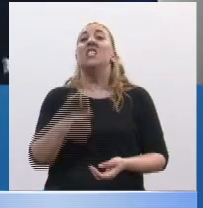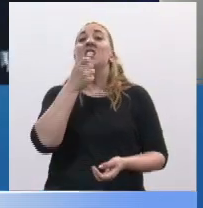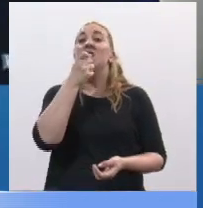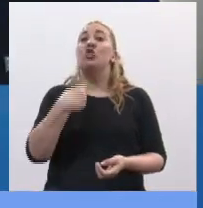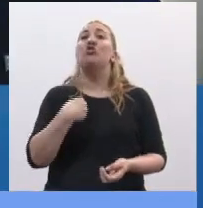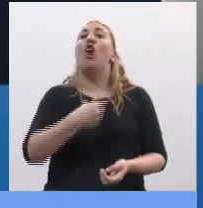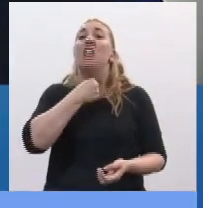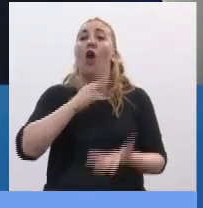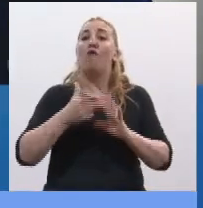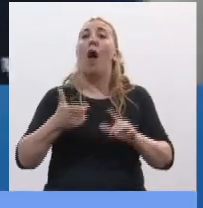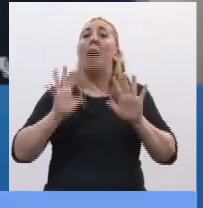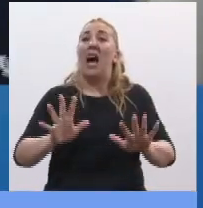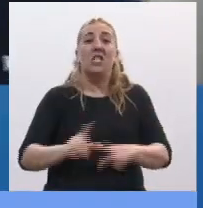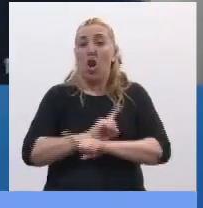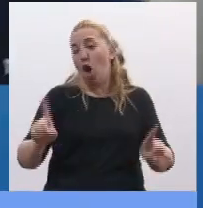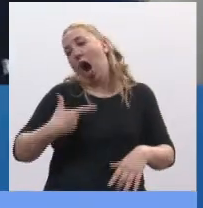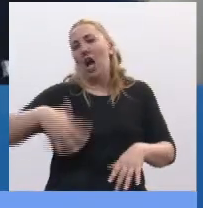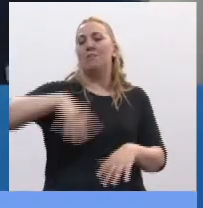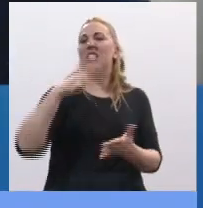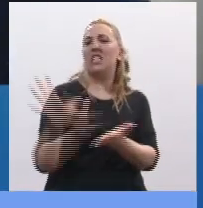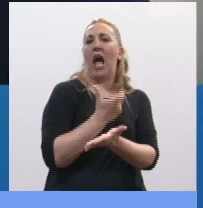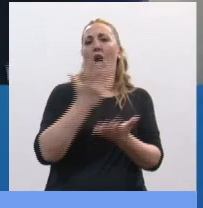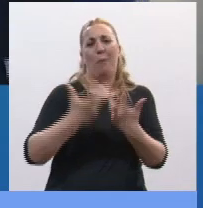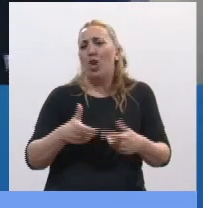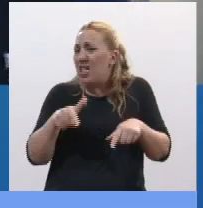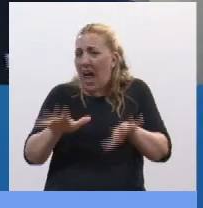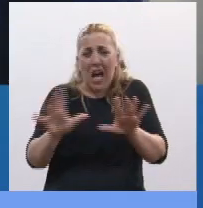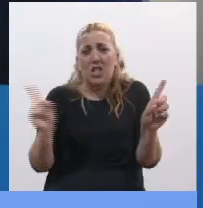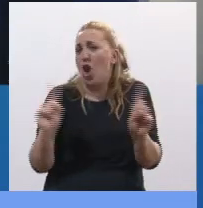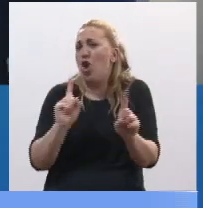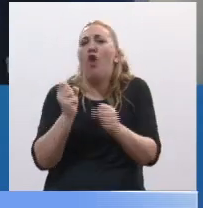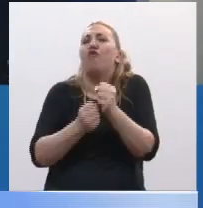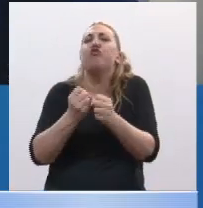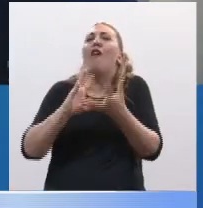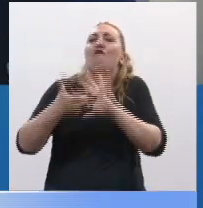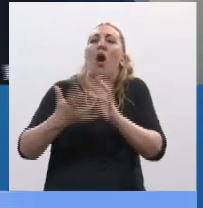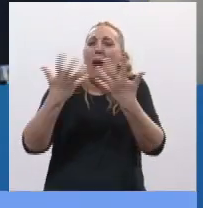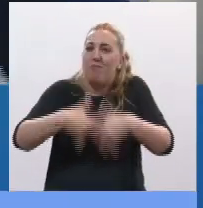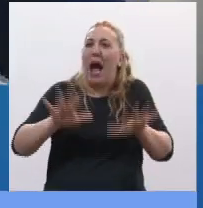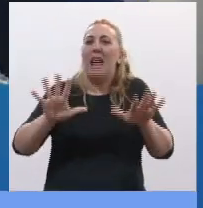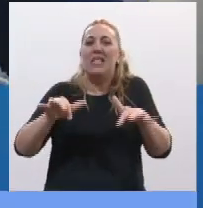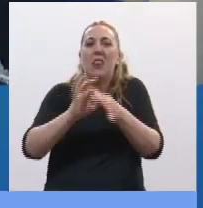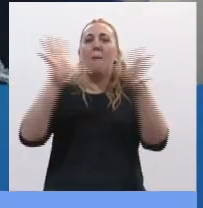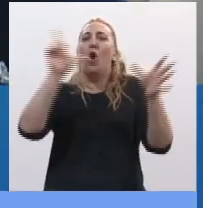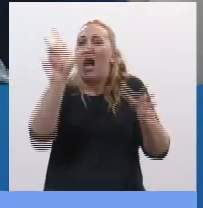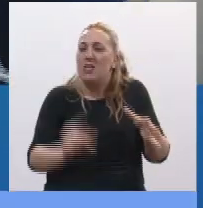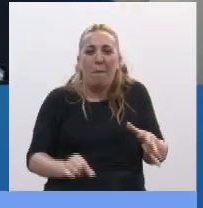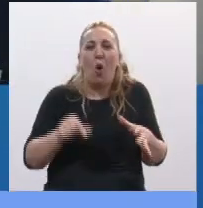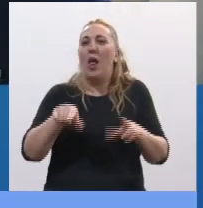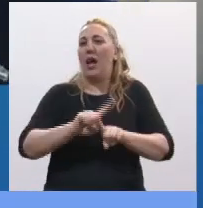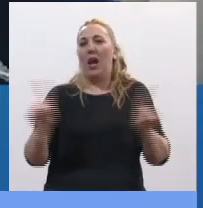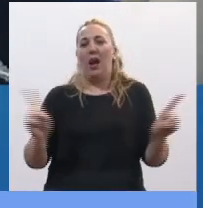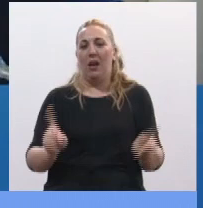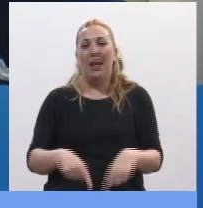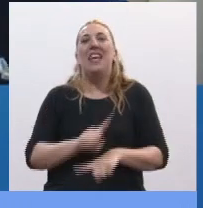Si no se hace lo que yo quiero, como yo quiero, hago trompita y me retiro el proyecto. Así no funciona esto. No, no funciona así la democracia ni la república, señora